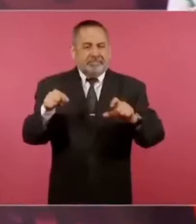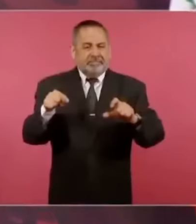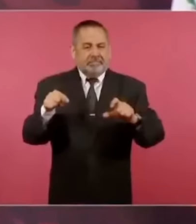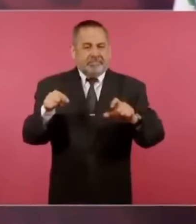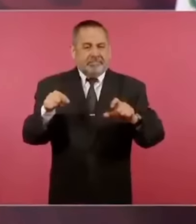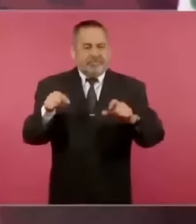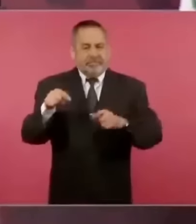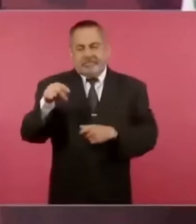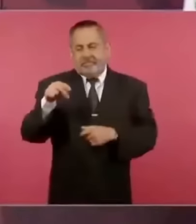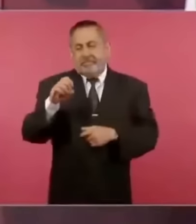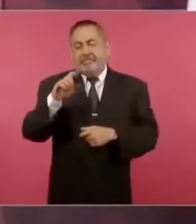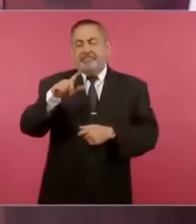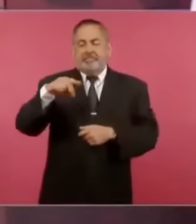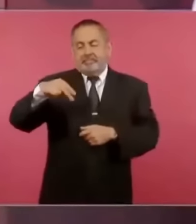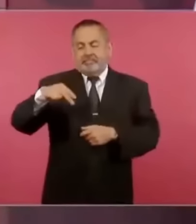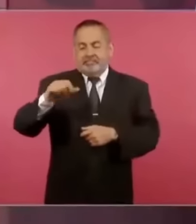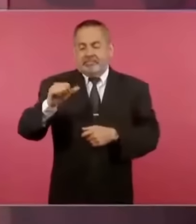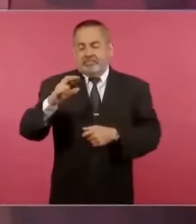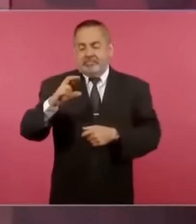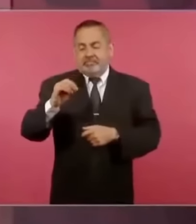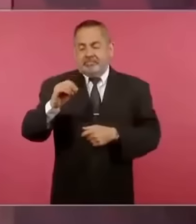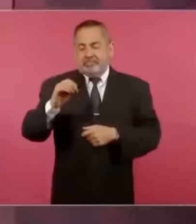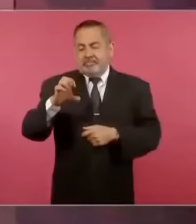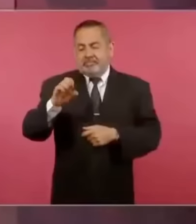El narcoestado